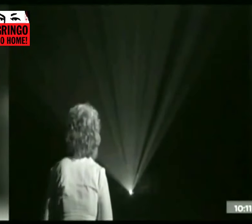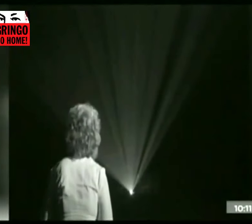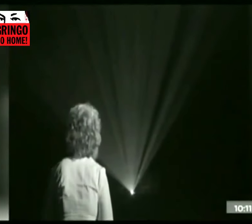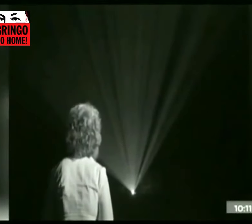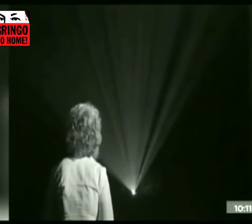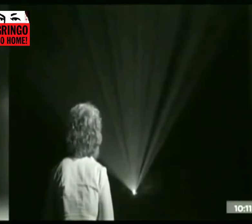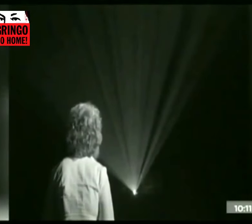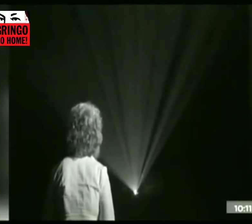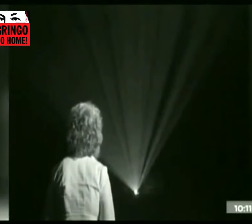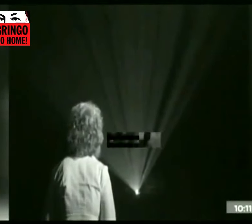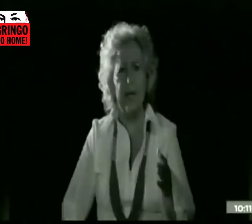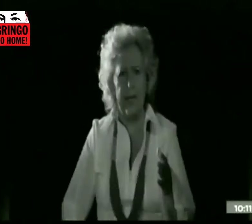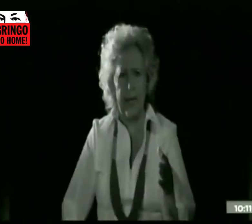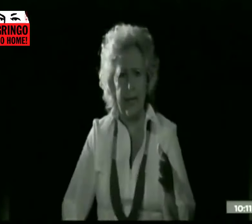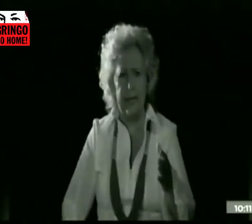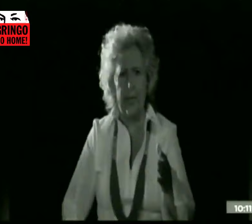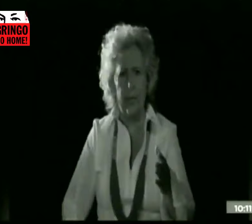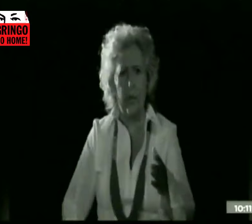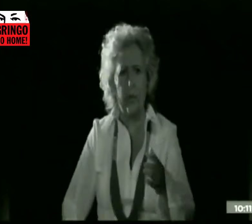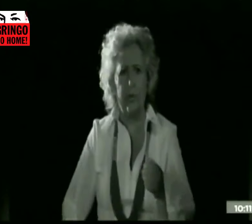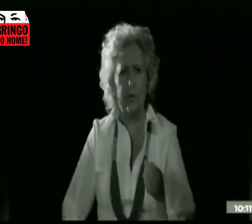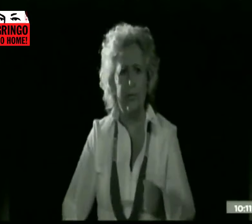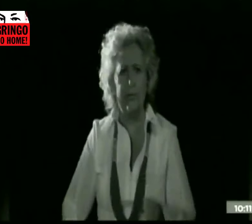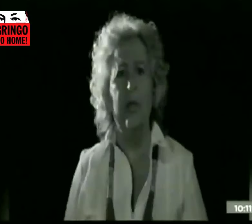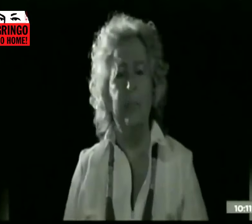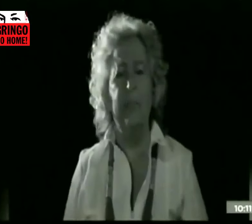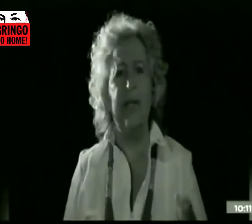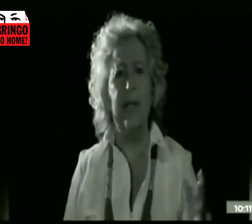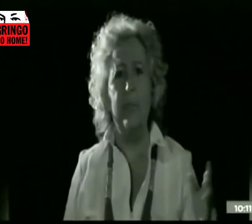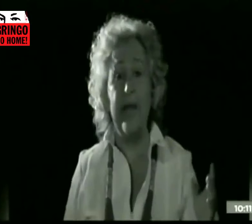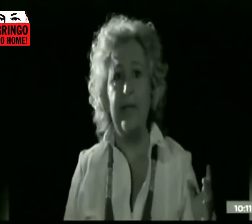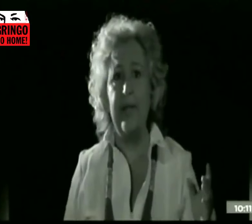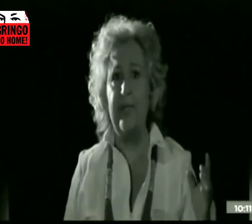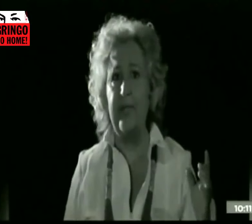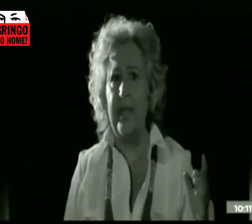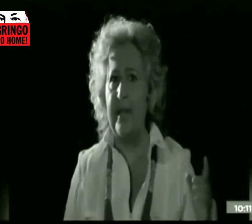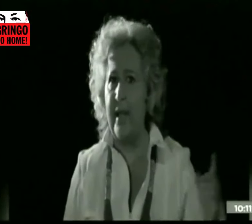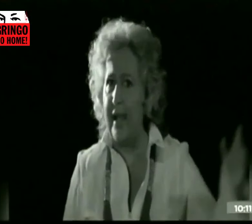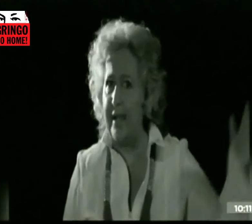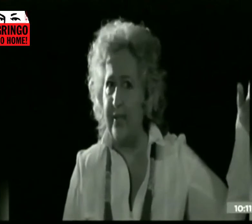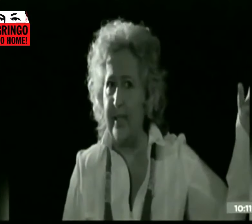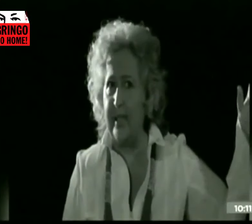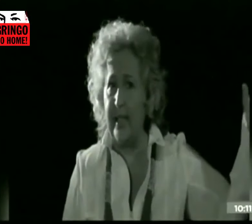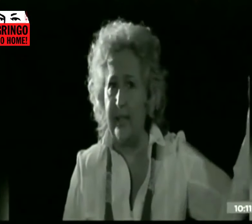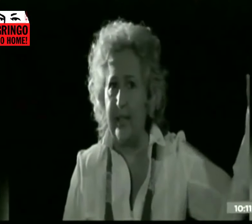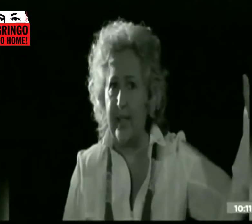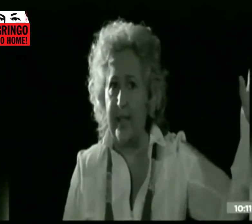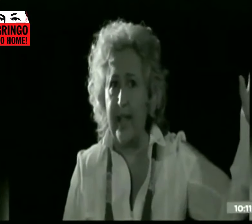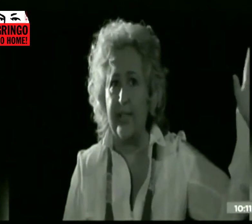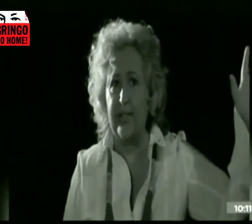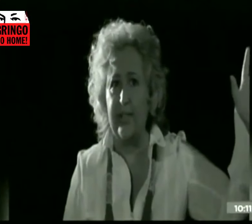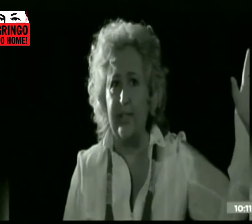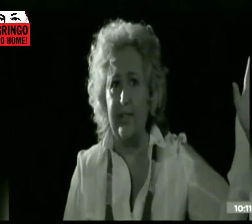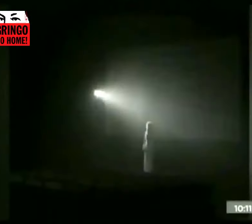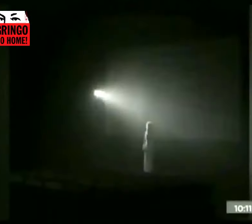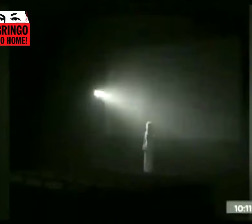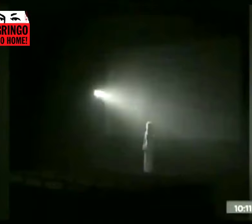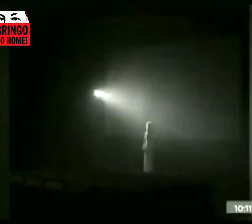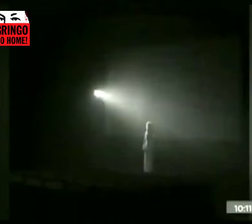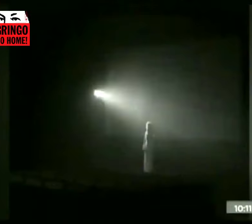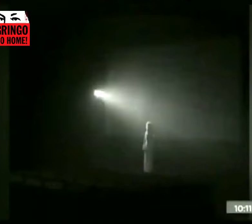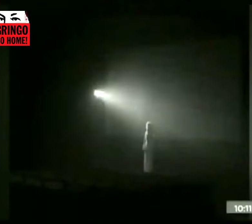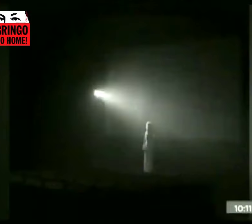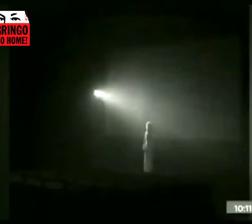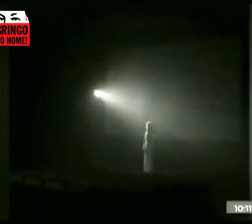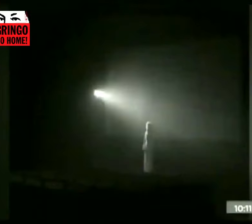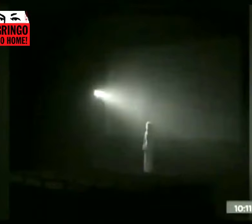años de forjar el alma ante el horror. Para que el padre recibiera a ese jinete de Carache, para que